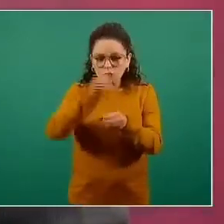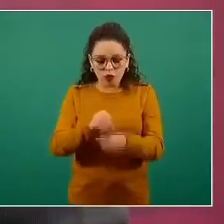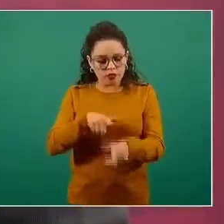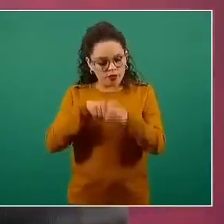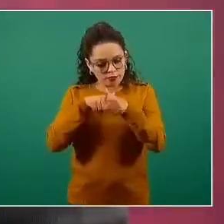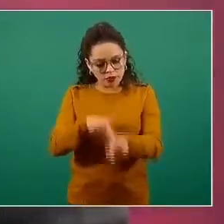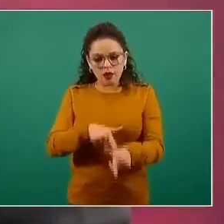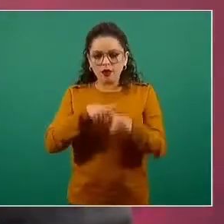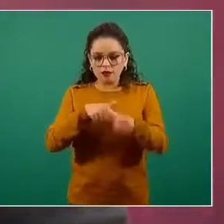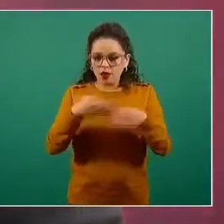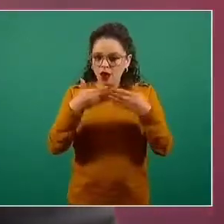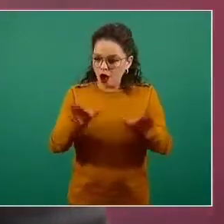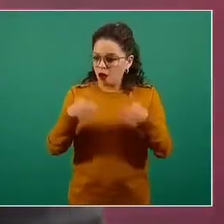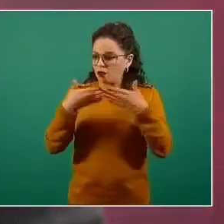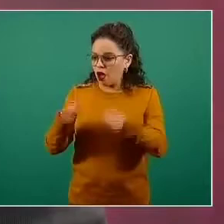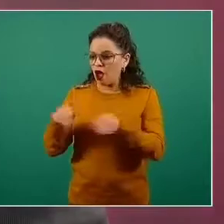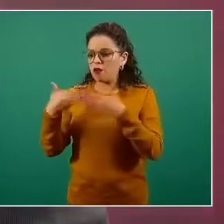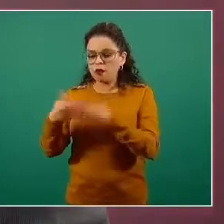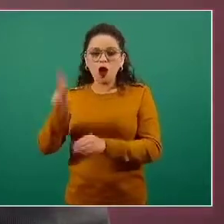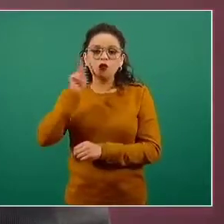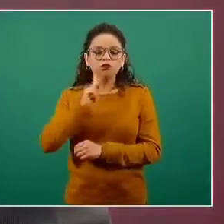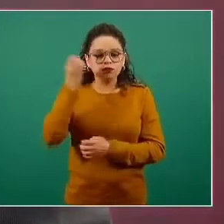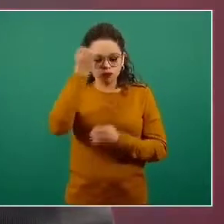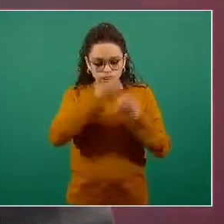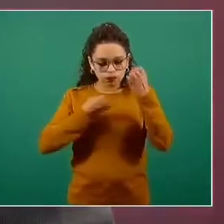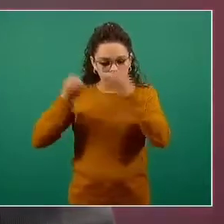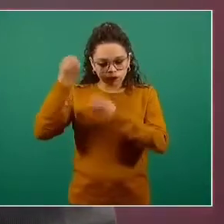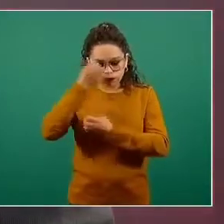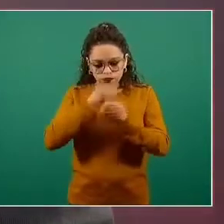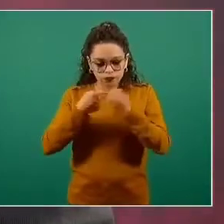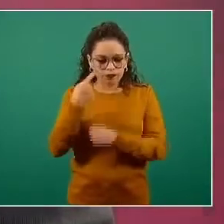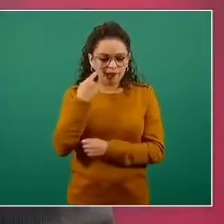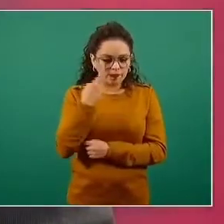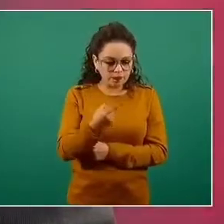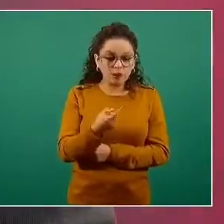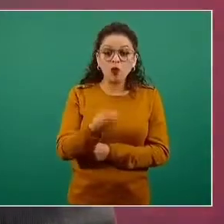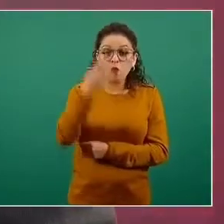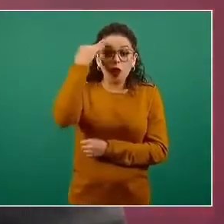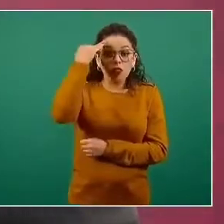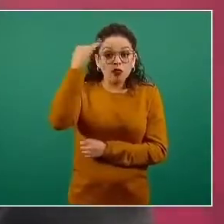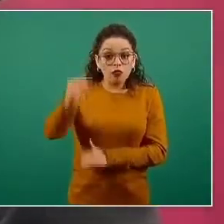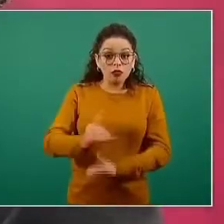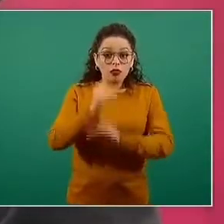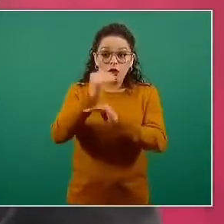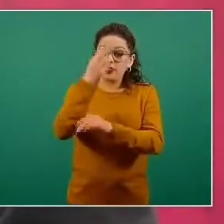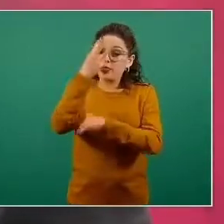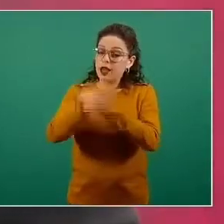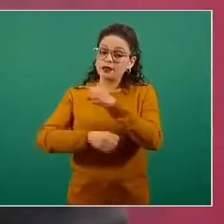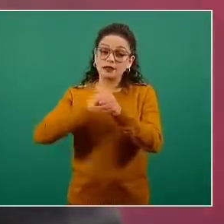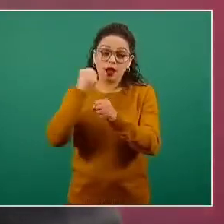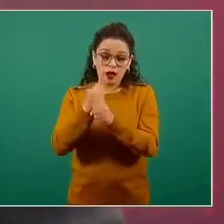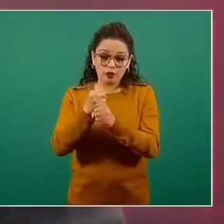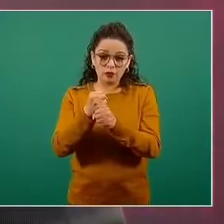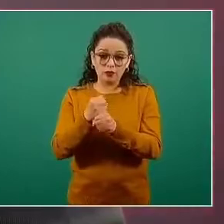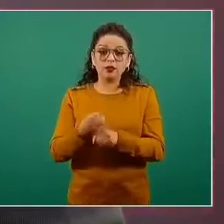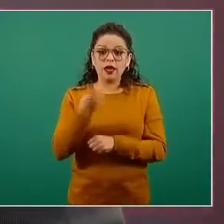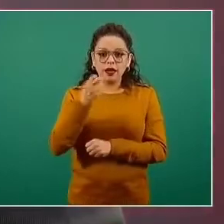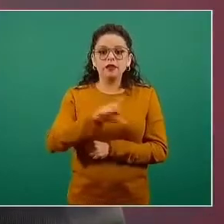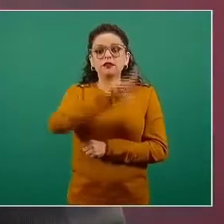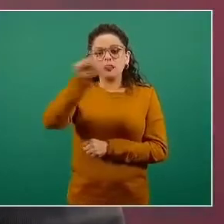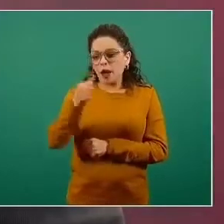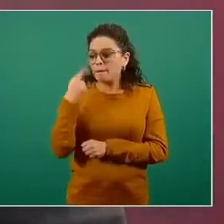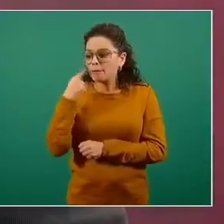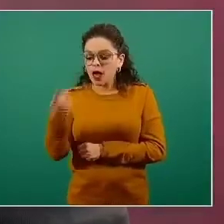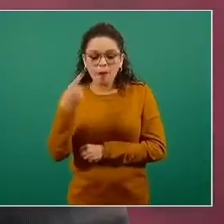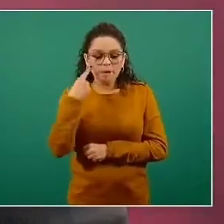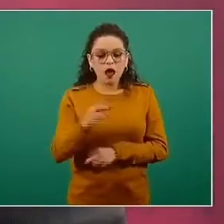y seguirán abiertos hasta tiempos de observación de 3 años. Y ahí es donde se irán teniendo nuevos resultados,